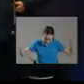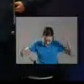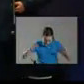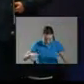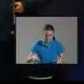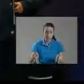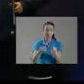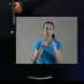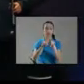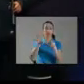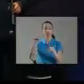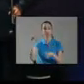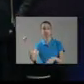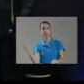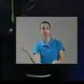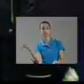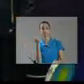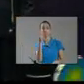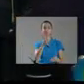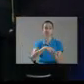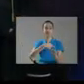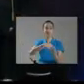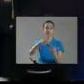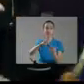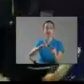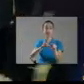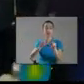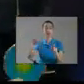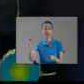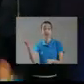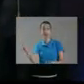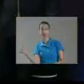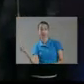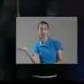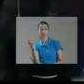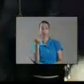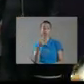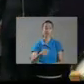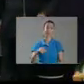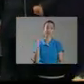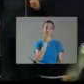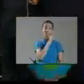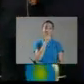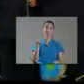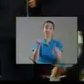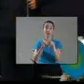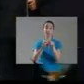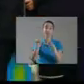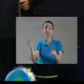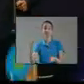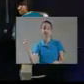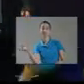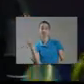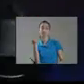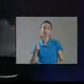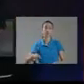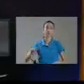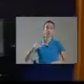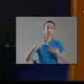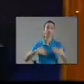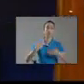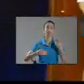Así como David danzaba, así como David cantaba, así como